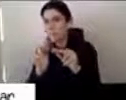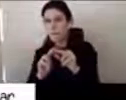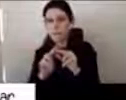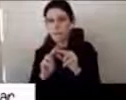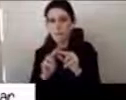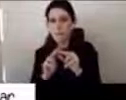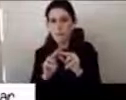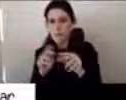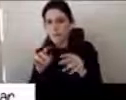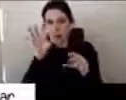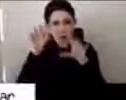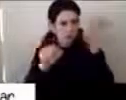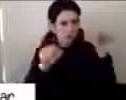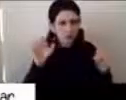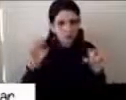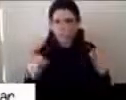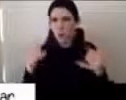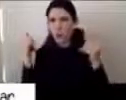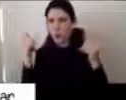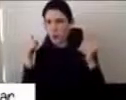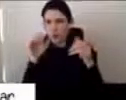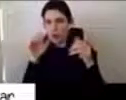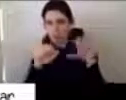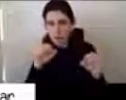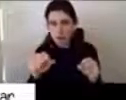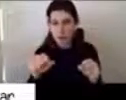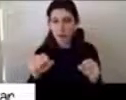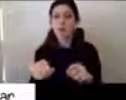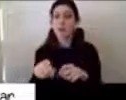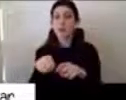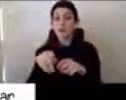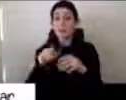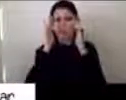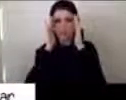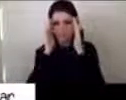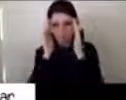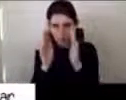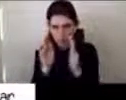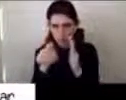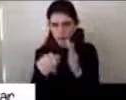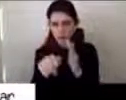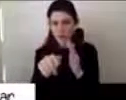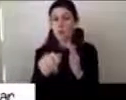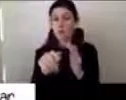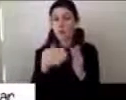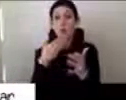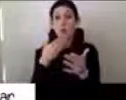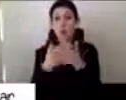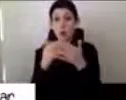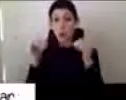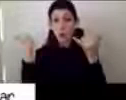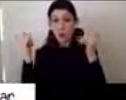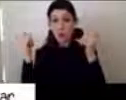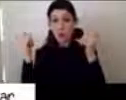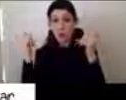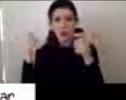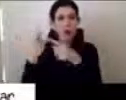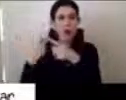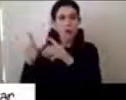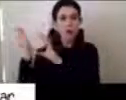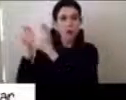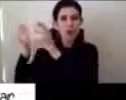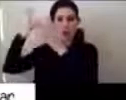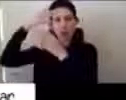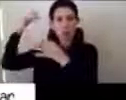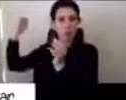que percibimos al jugar. Es focalizado porque mientras jugamos nos olvidamos de otros quehaceres o preocupaciones